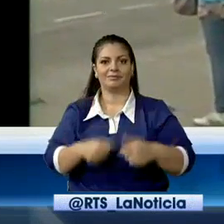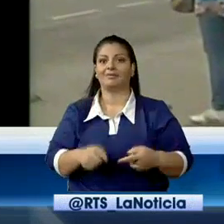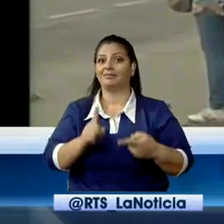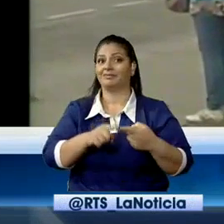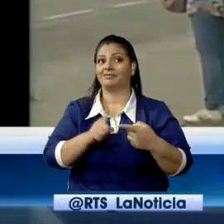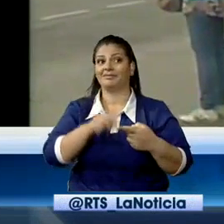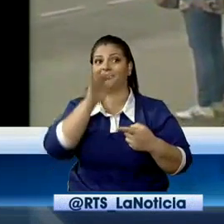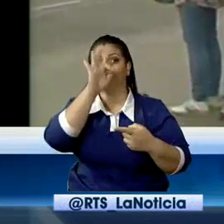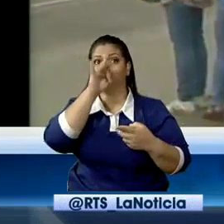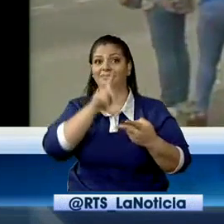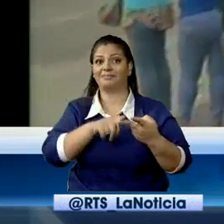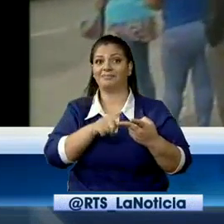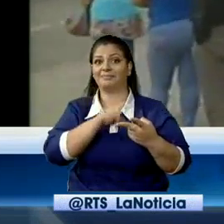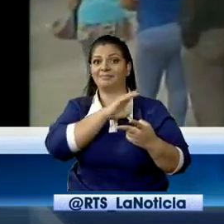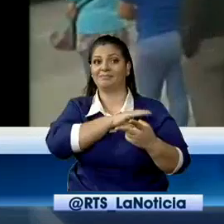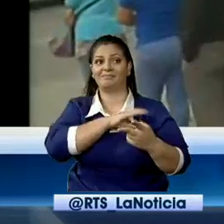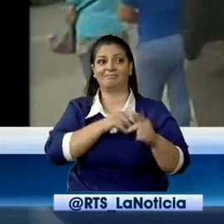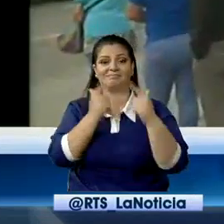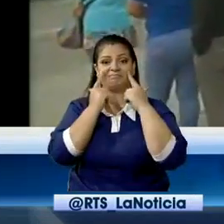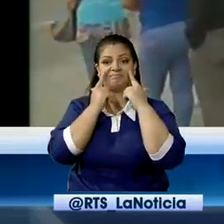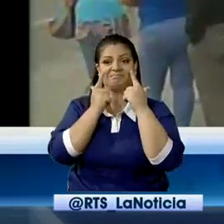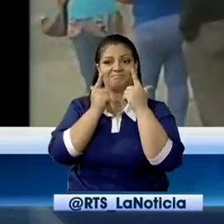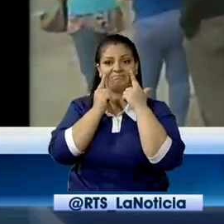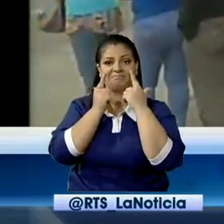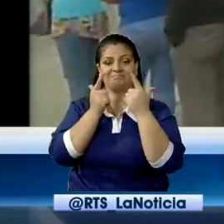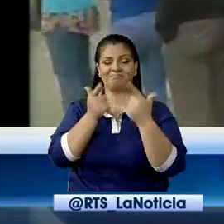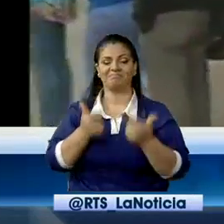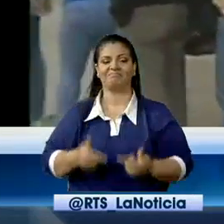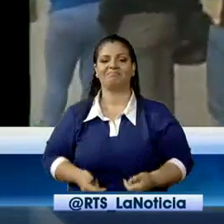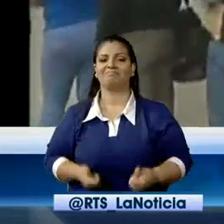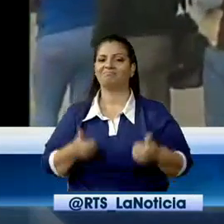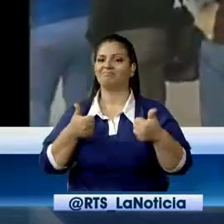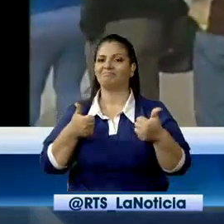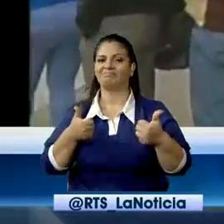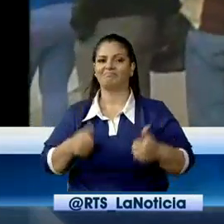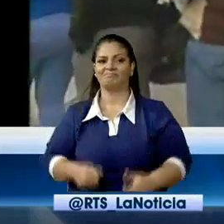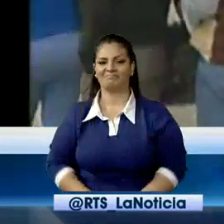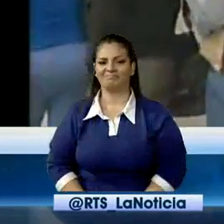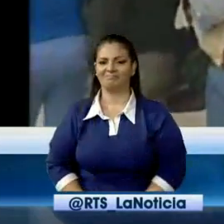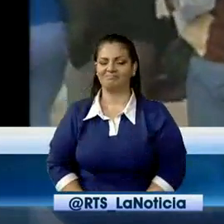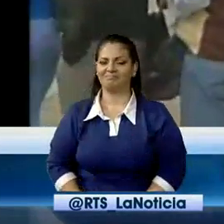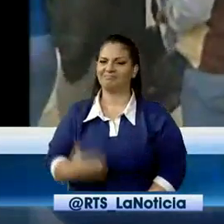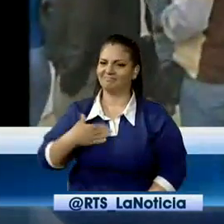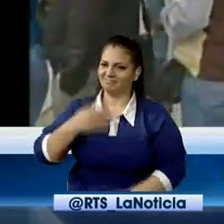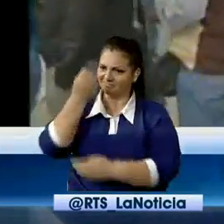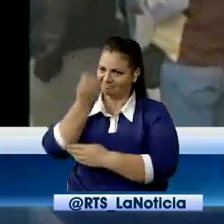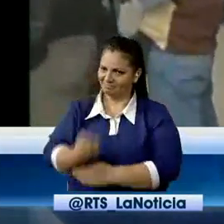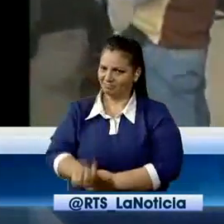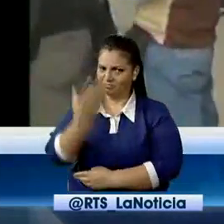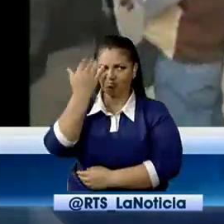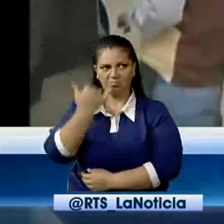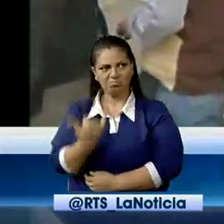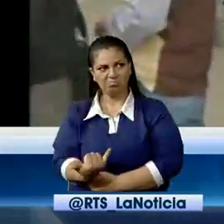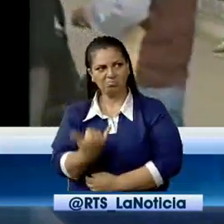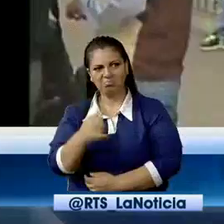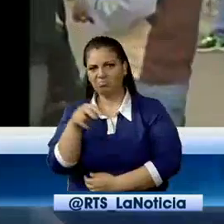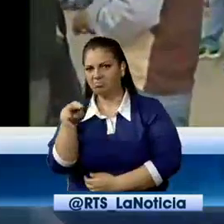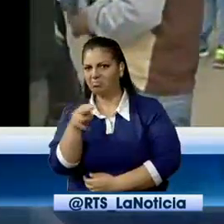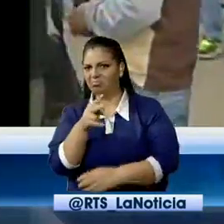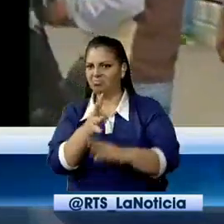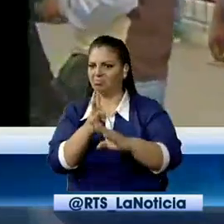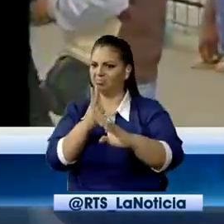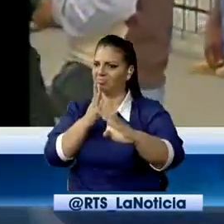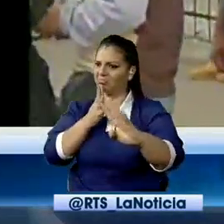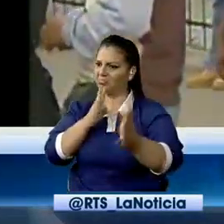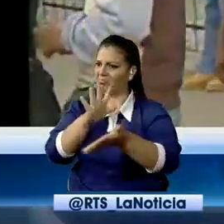también el equipo de RTS para constatar aquello. Caballero, buenos días. Los felicitamos porque ahora sí esperan los buses ordenadamente. Ya